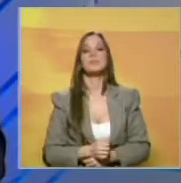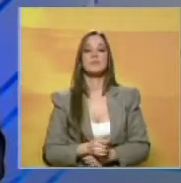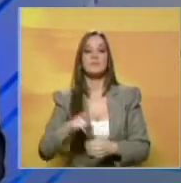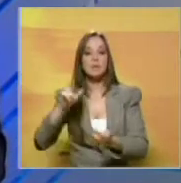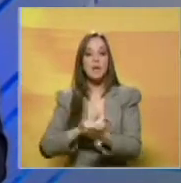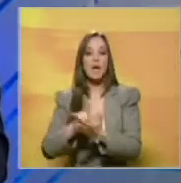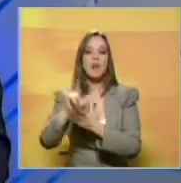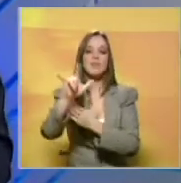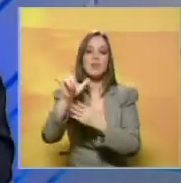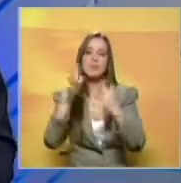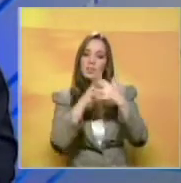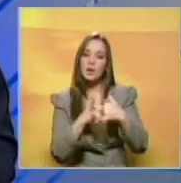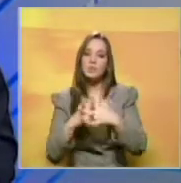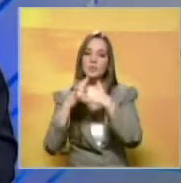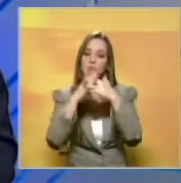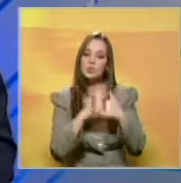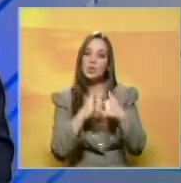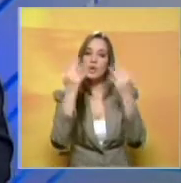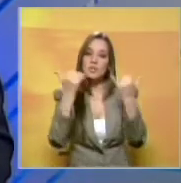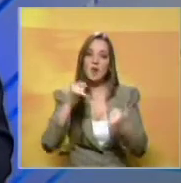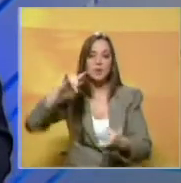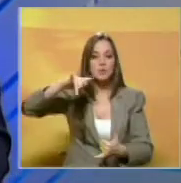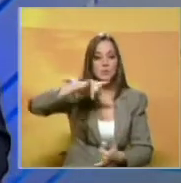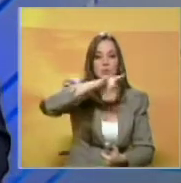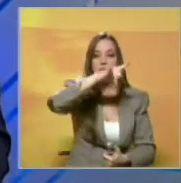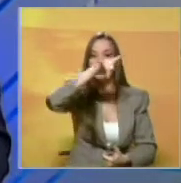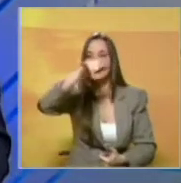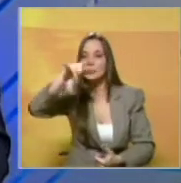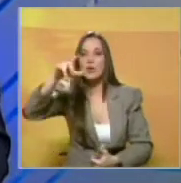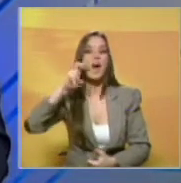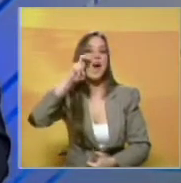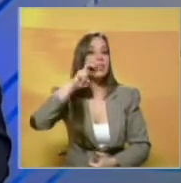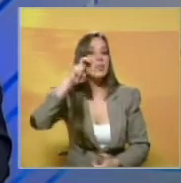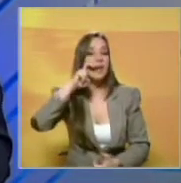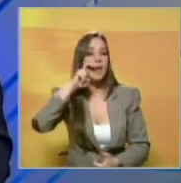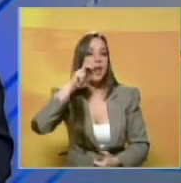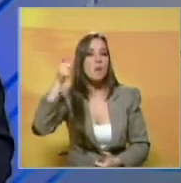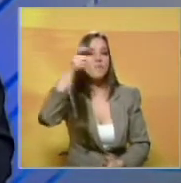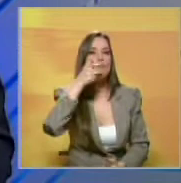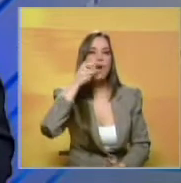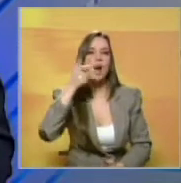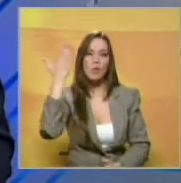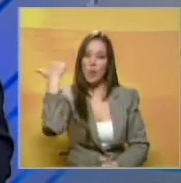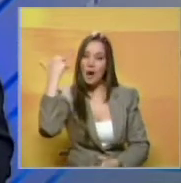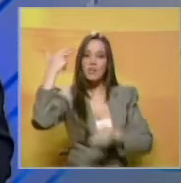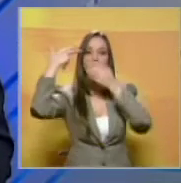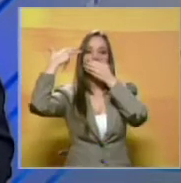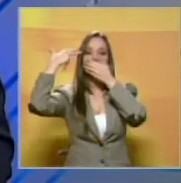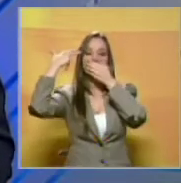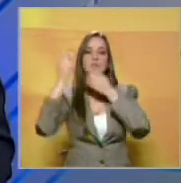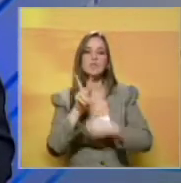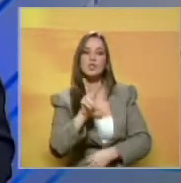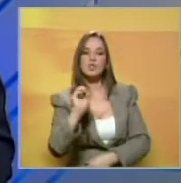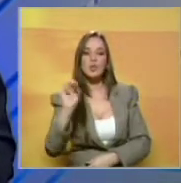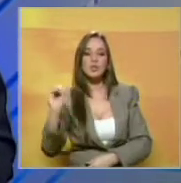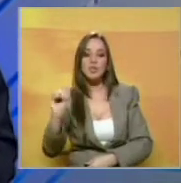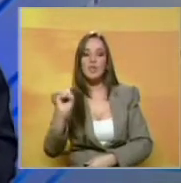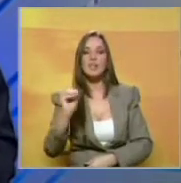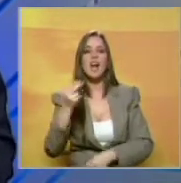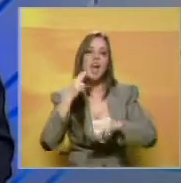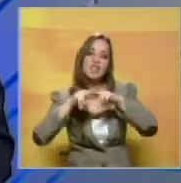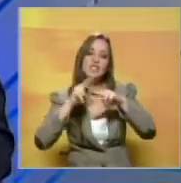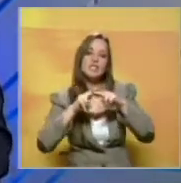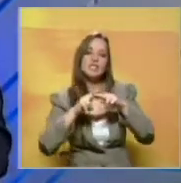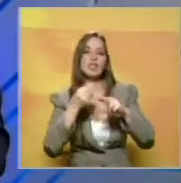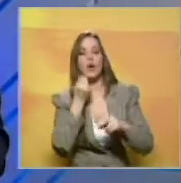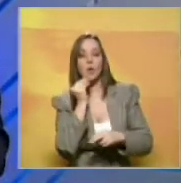espías estadounidenses ya sobrevuelan tierras nigerianas en busca de las más de 200 jóvenes secuestradas por el grupo integrista Boko Haram,